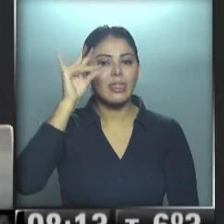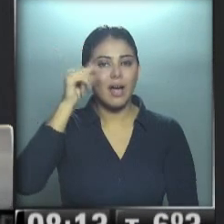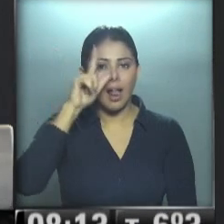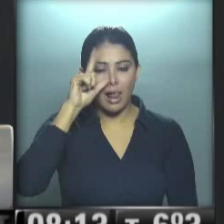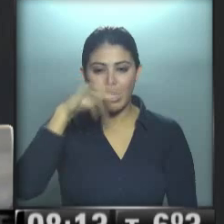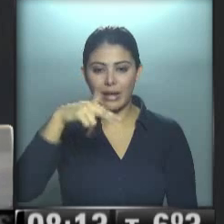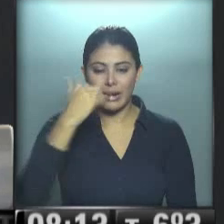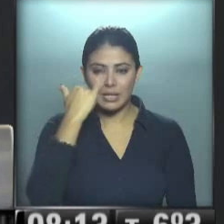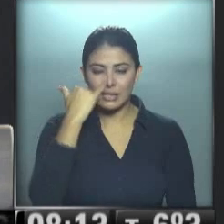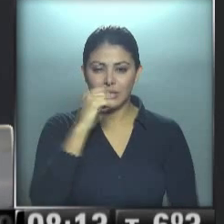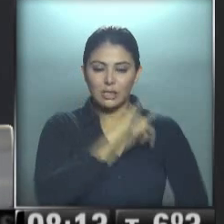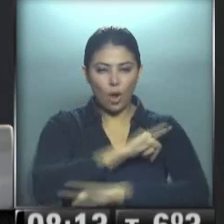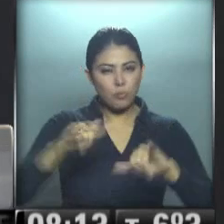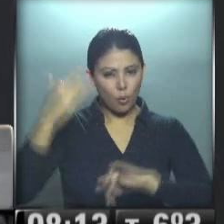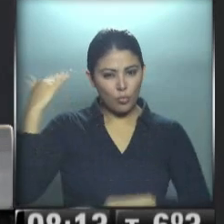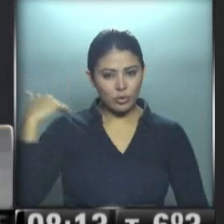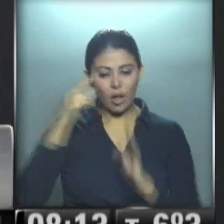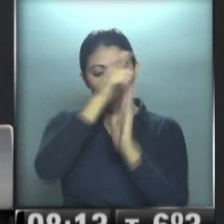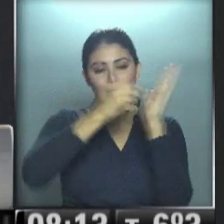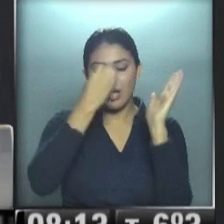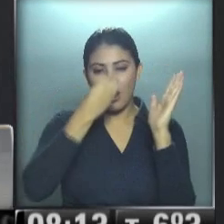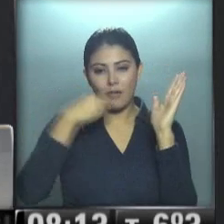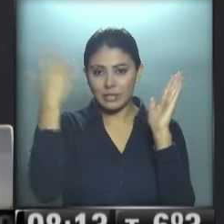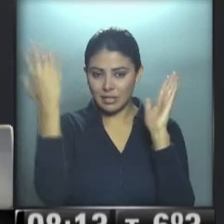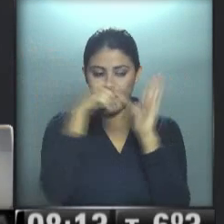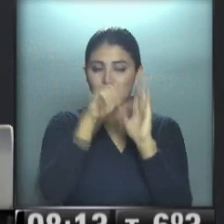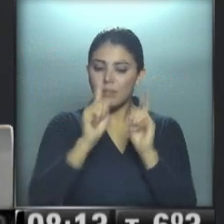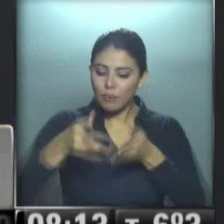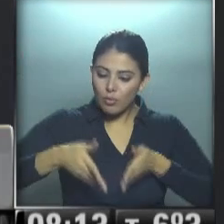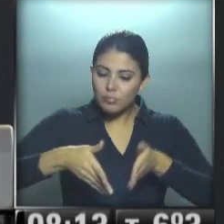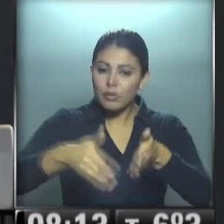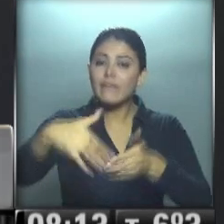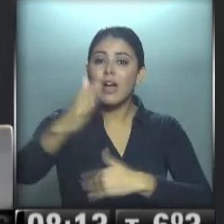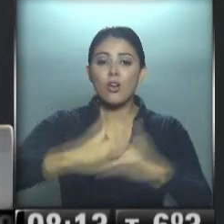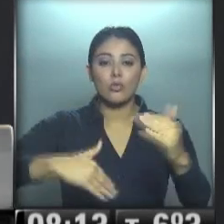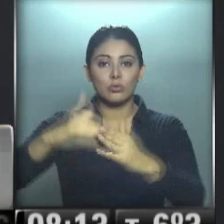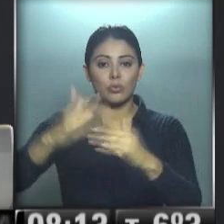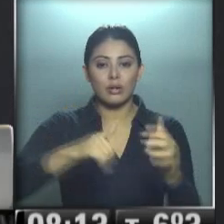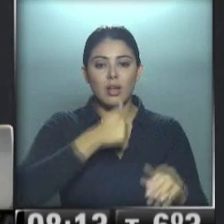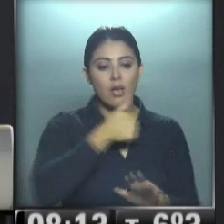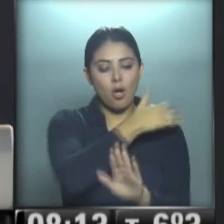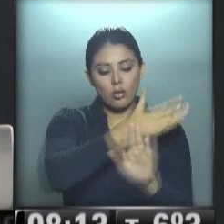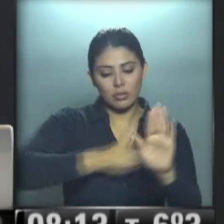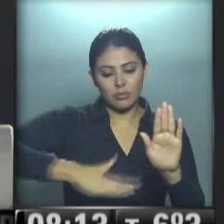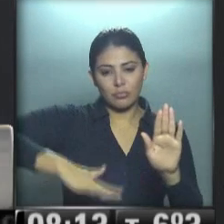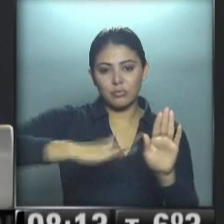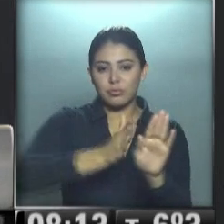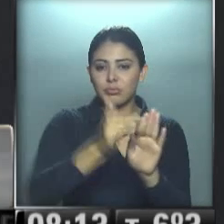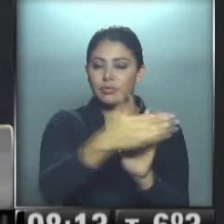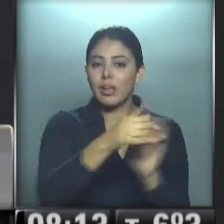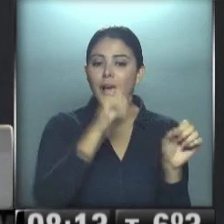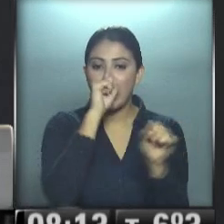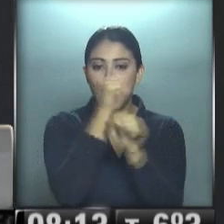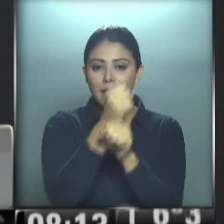publicado oportunamente en el boletín oficial y es un canal a construir desde el océano hasta el codillo alternativo al actual